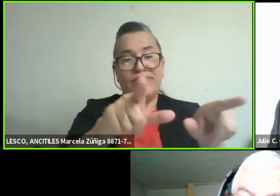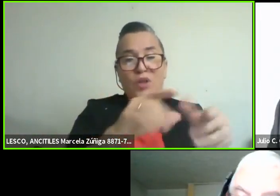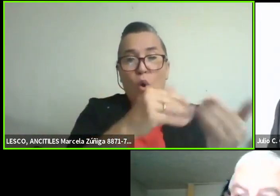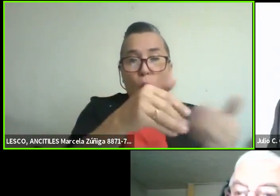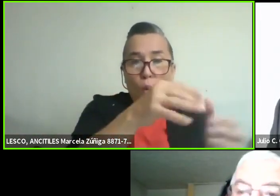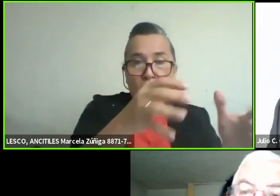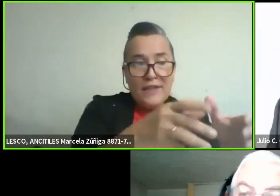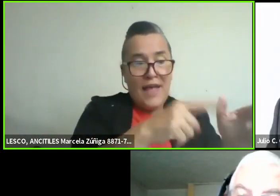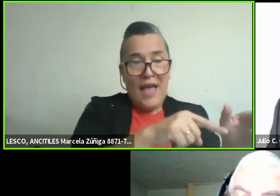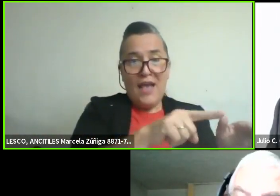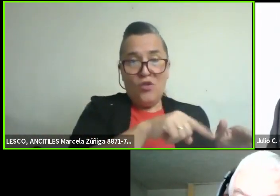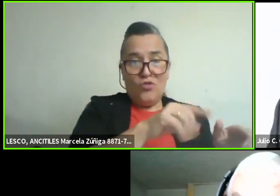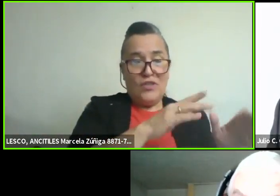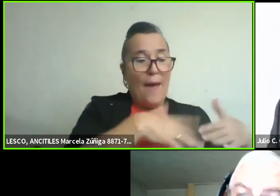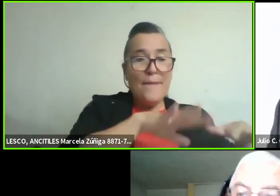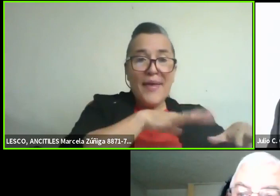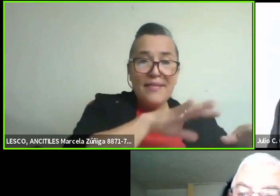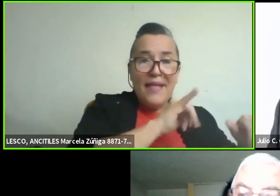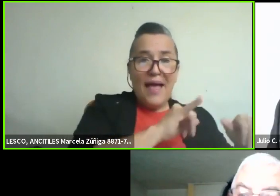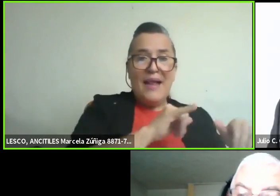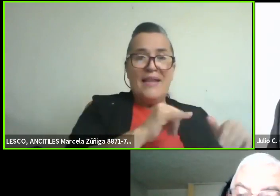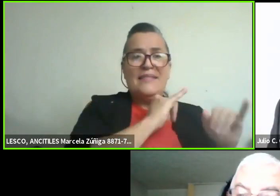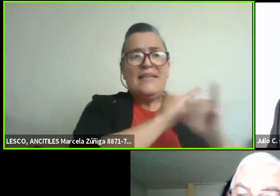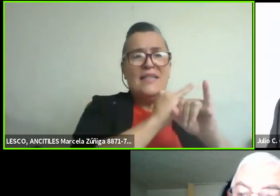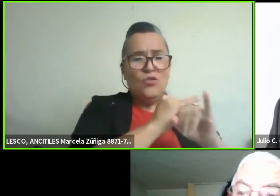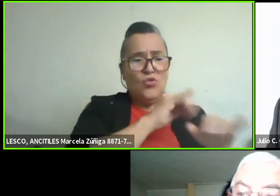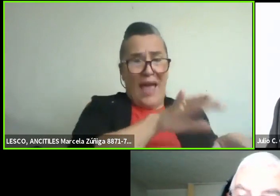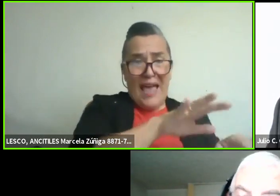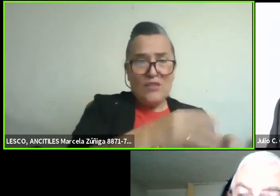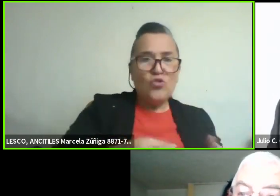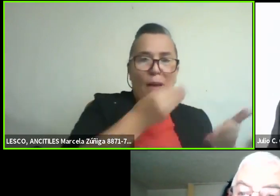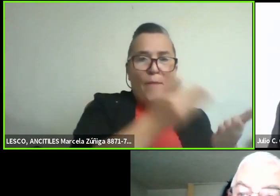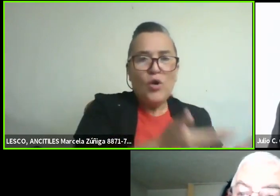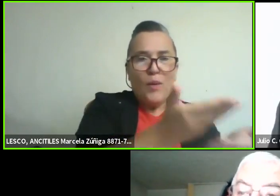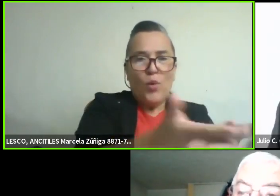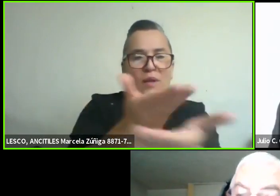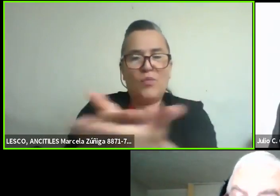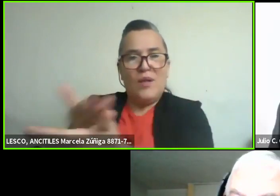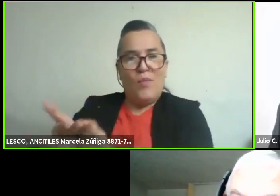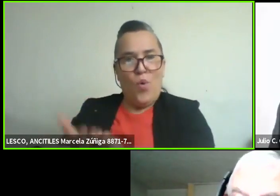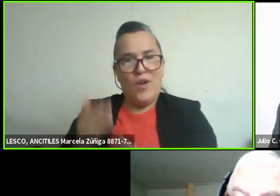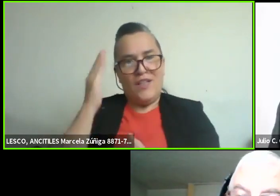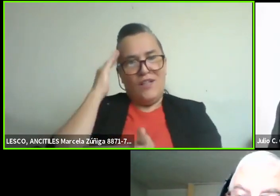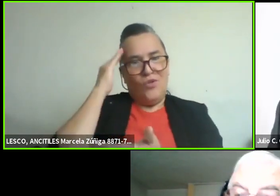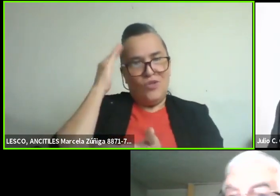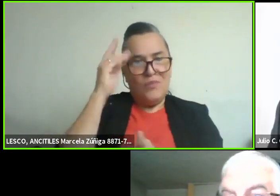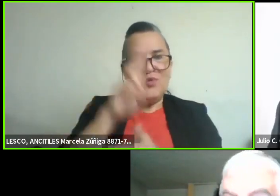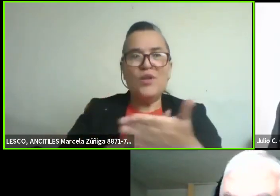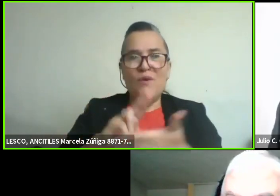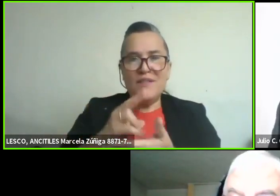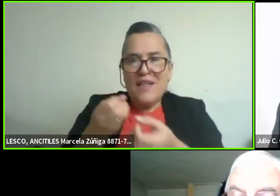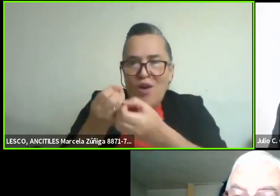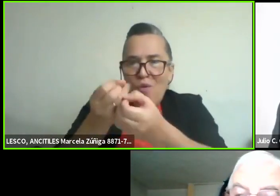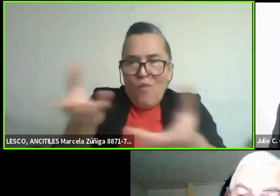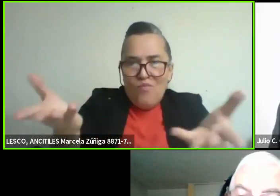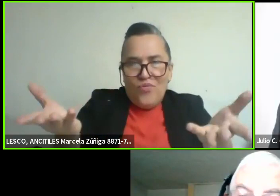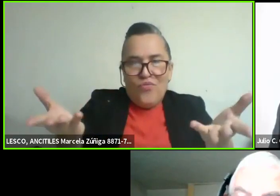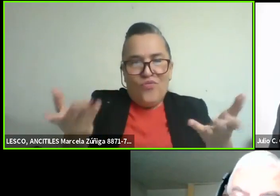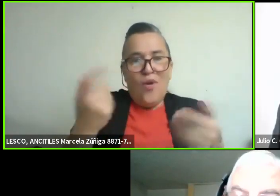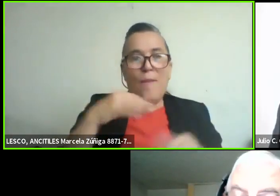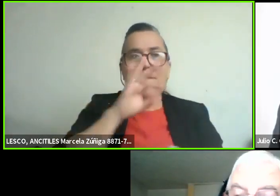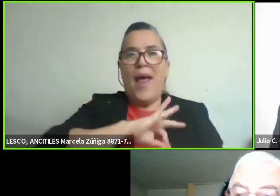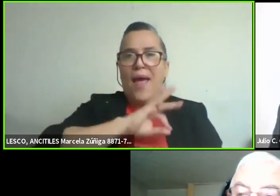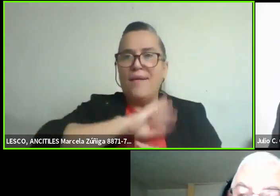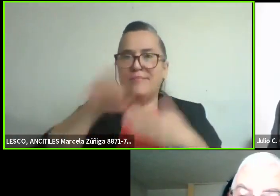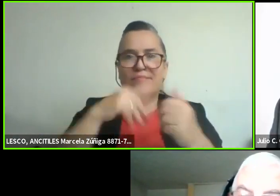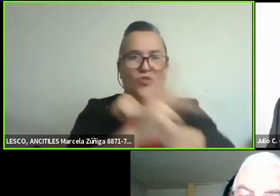sectores ambientalistas sectores institucionales y que el conocimiento universitario alimente estos sectores para bien de todo el